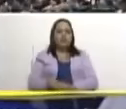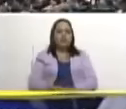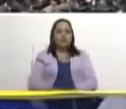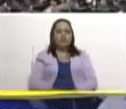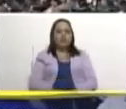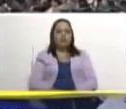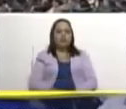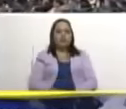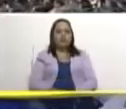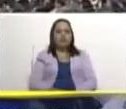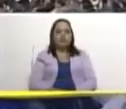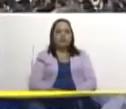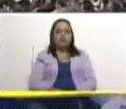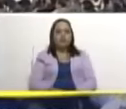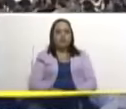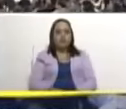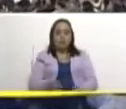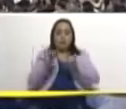Así nacimos.